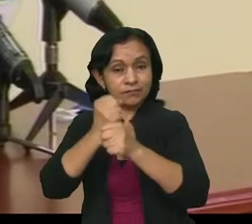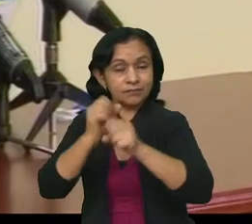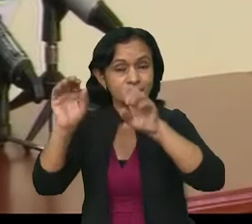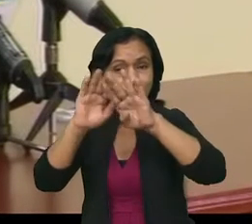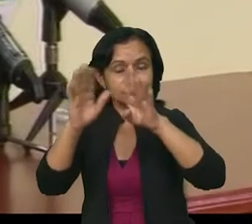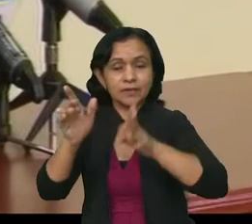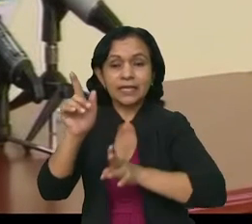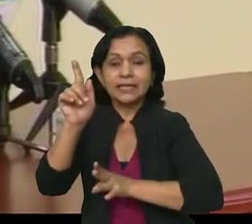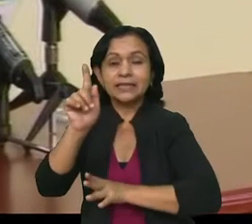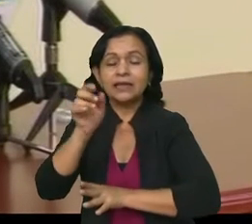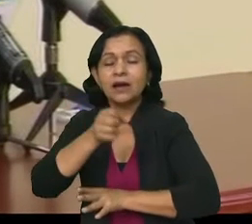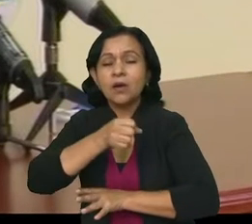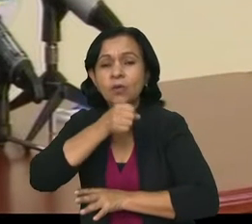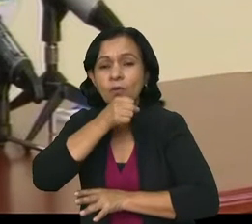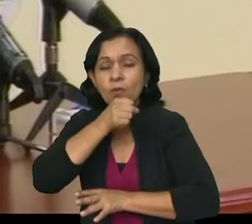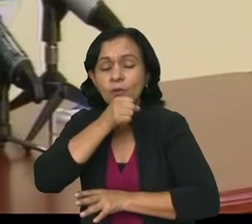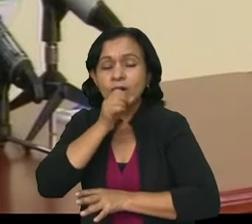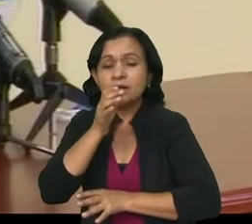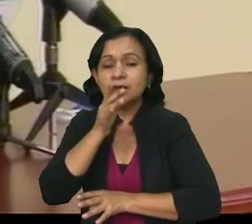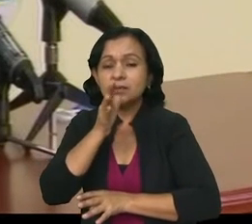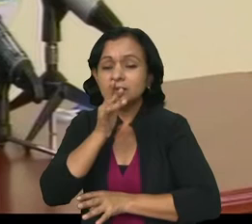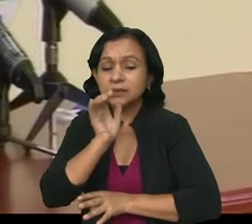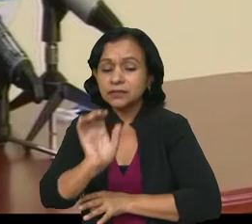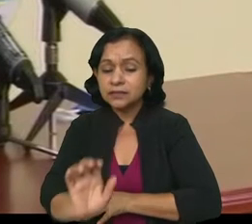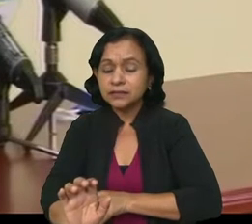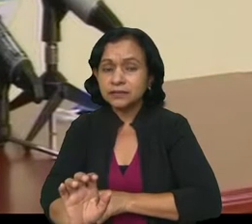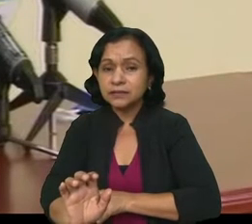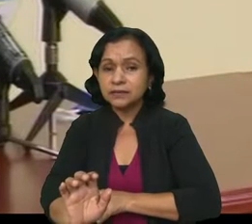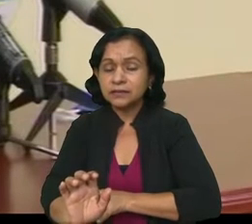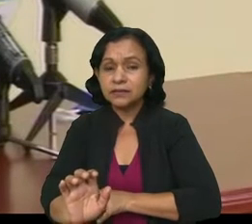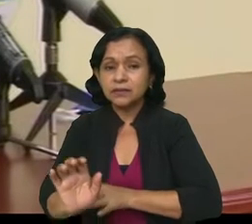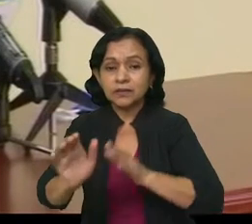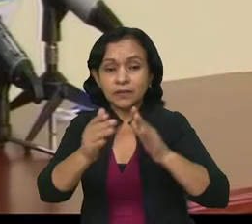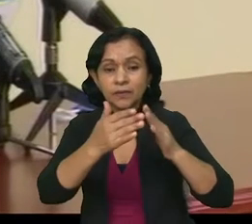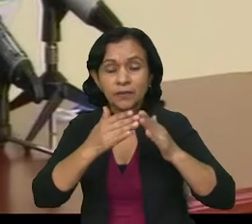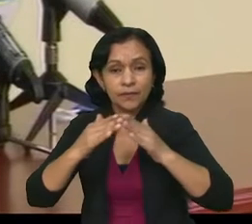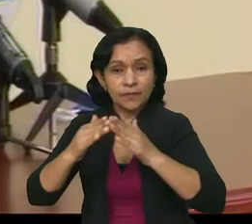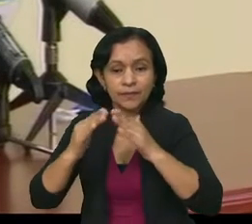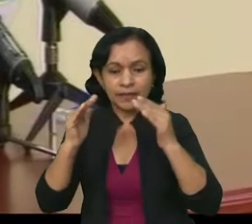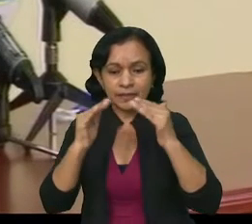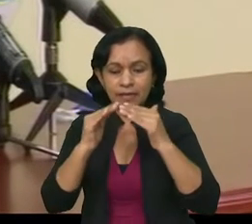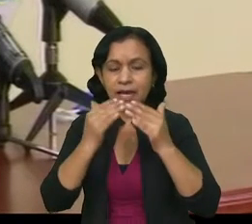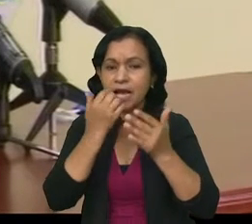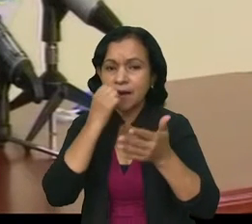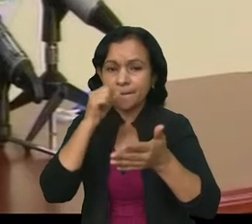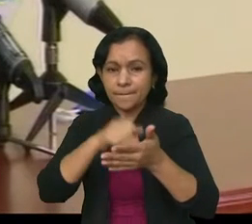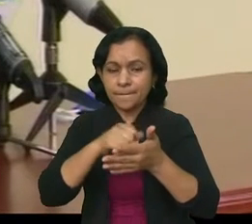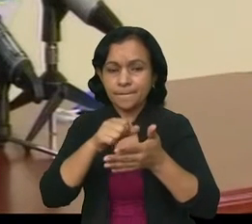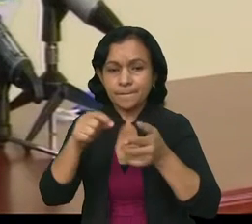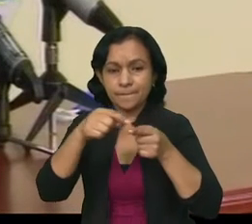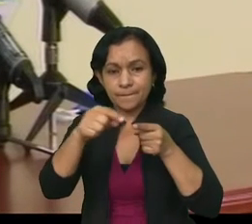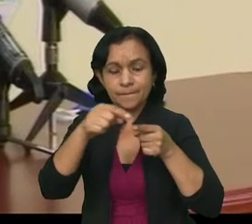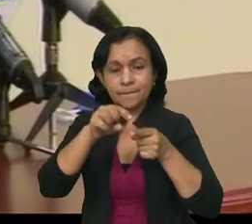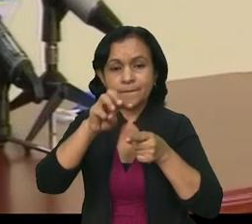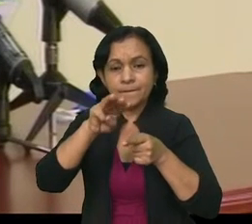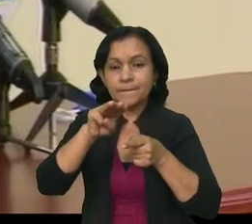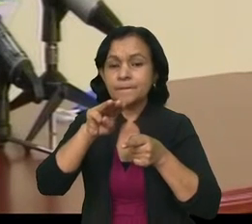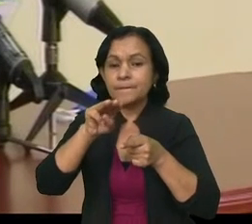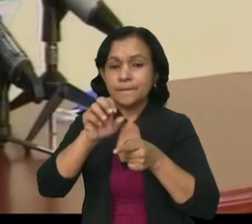tía abuela de la víctima, ubicada en comarca El Bálsamo, sector Casa de Piedra, municipio